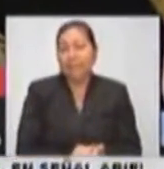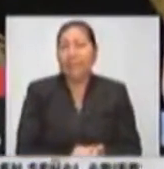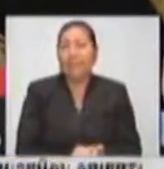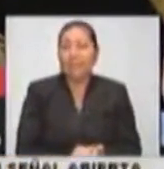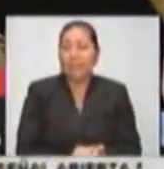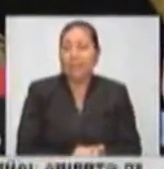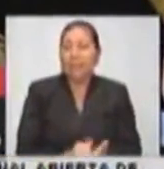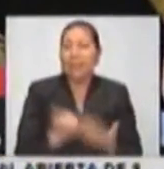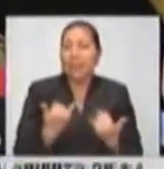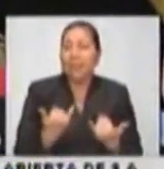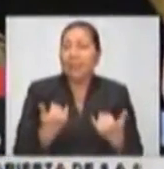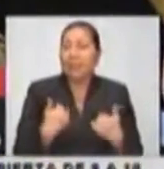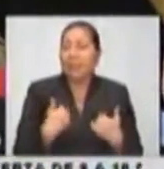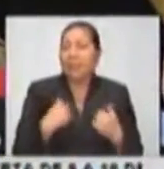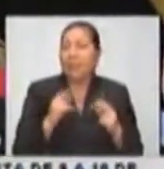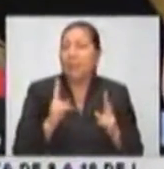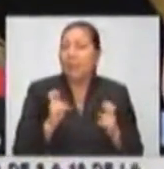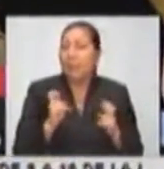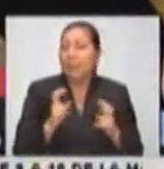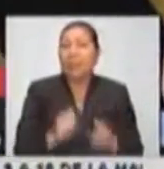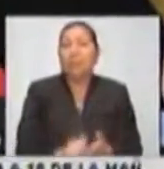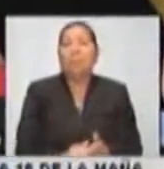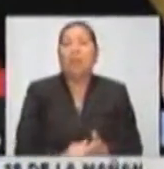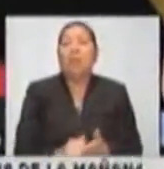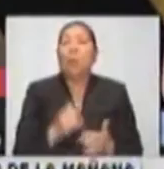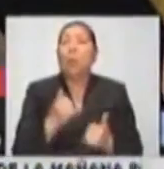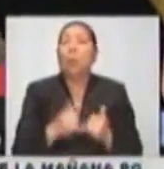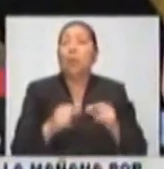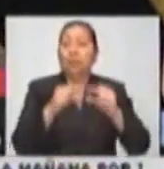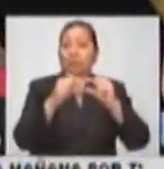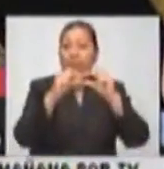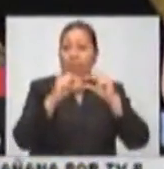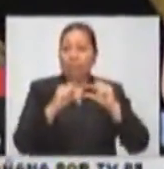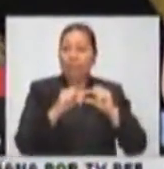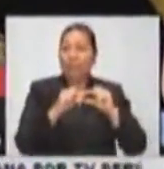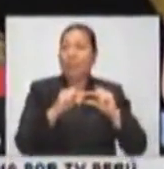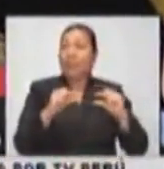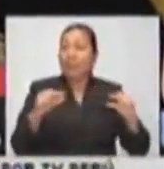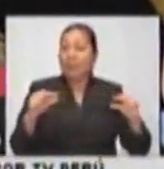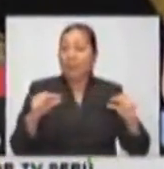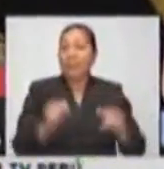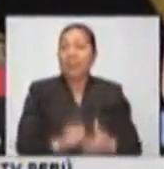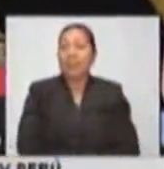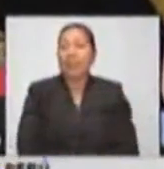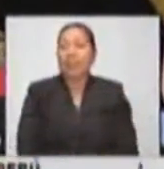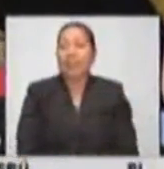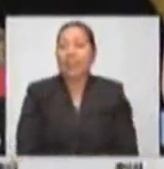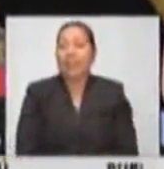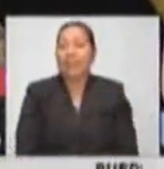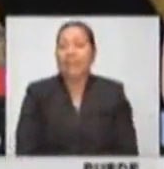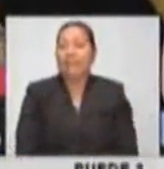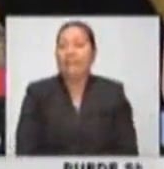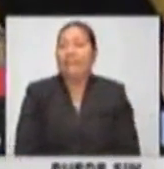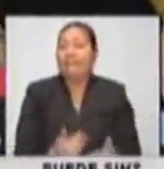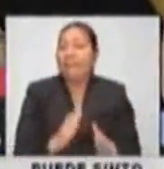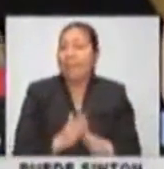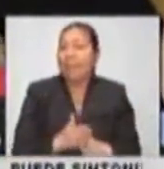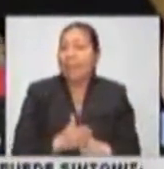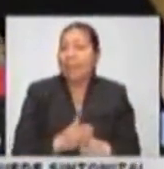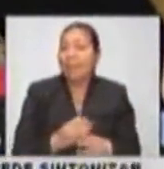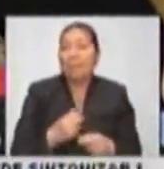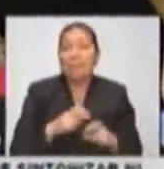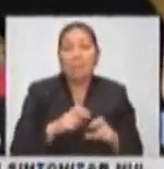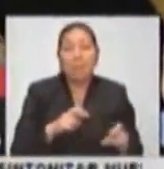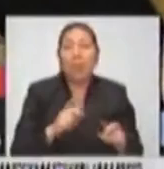Y eso tiene un tema que está en la última línea que yo sí le pediría que le prestemos atención. O sea, ya llegar a ser miembro